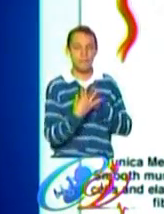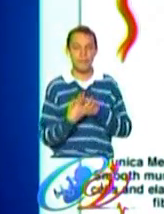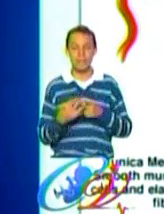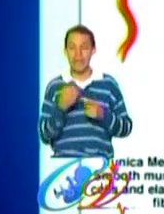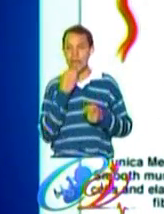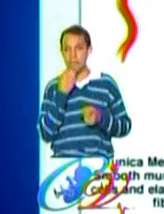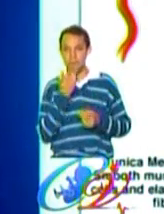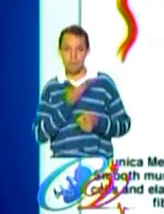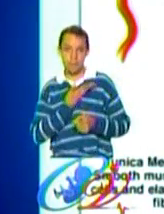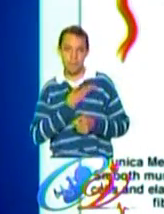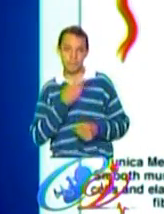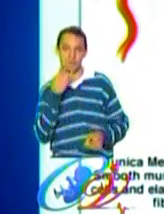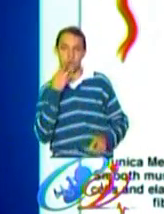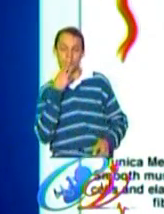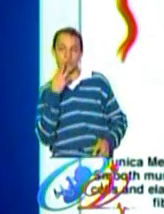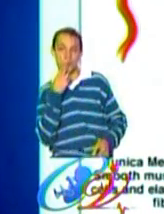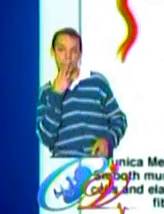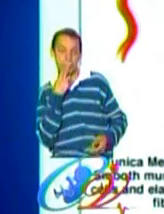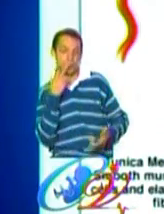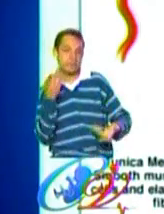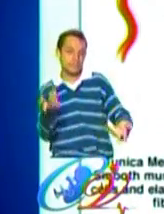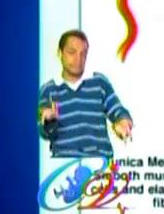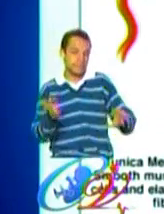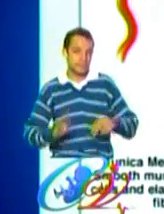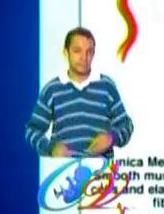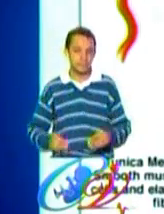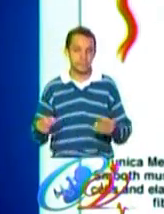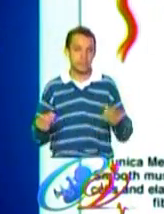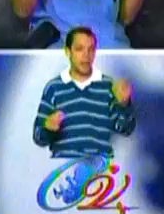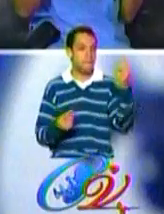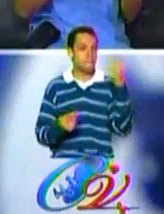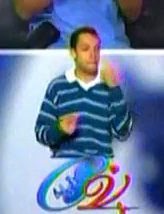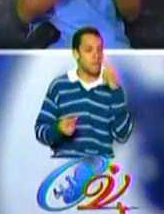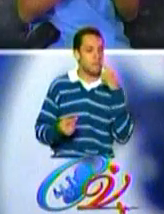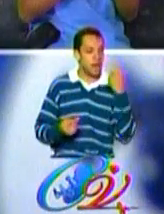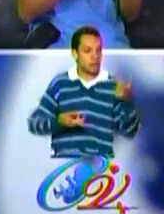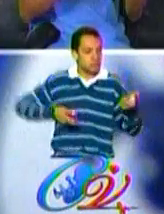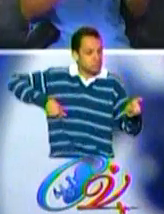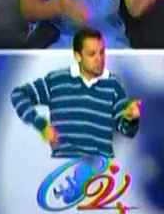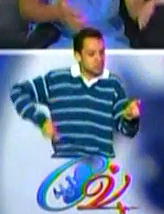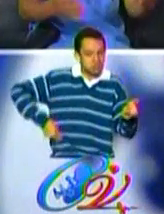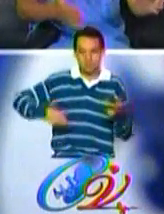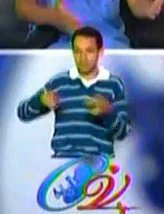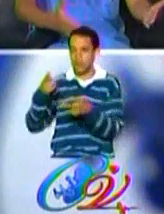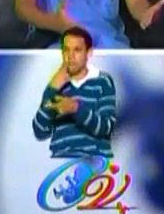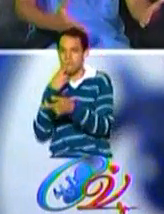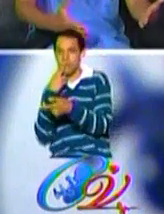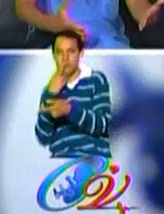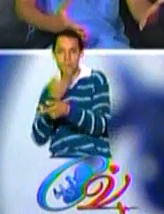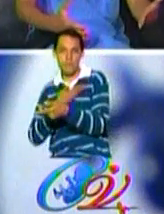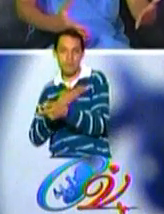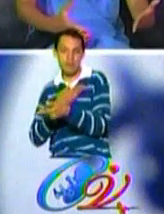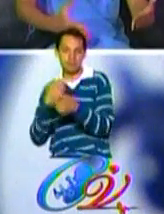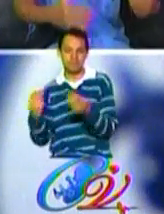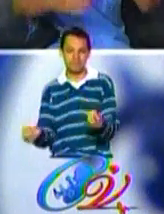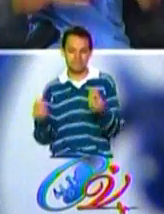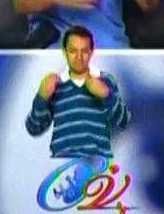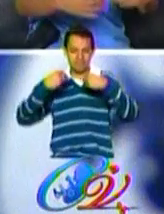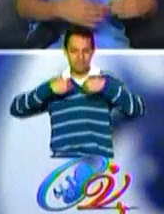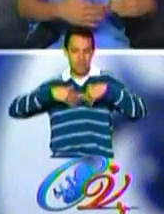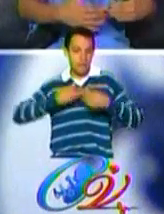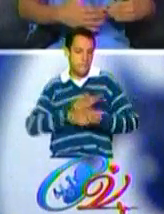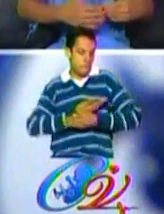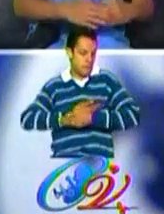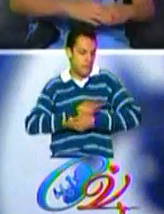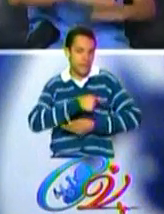fuma, vengo con la carga genética del cigarrillo de mi mamá. Eso va a hacer que yo cuando nazca, ¿cierto?,